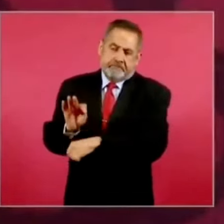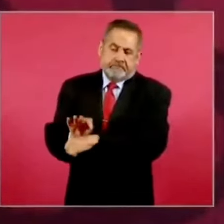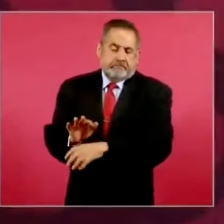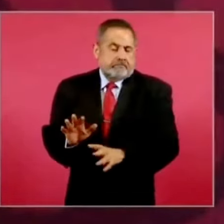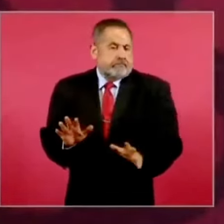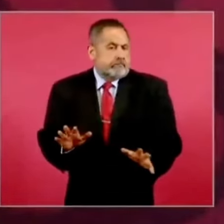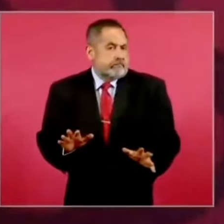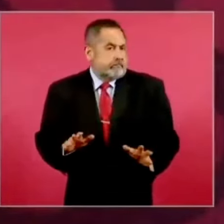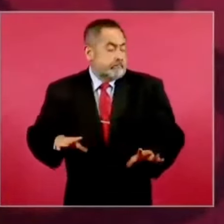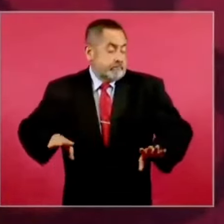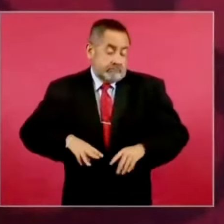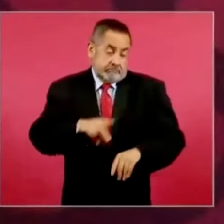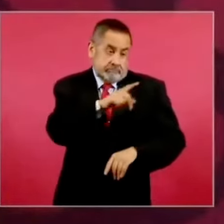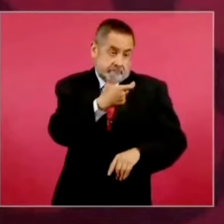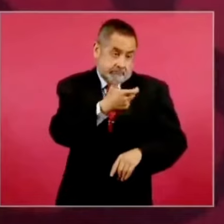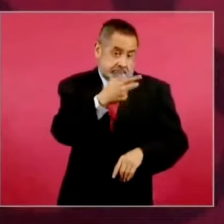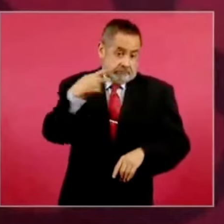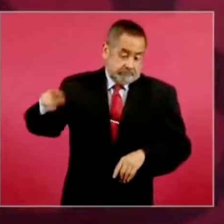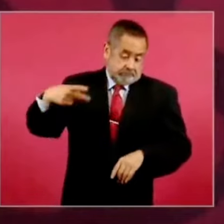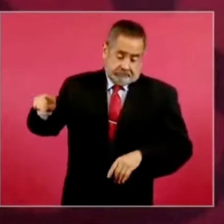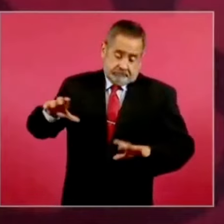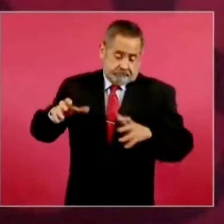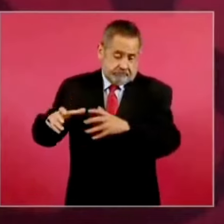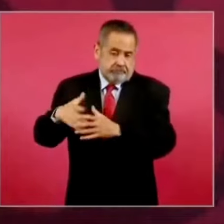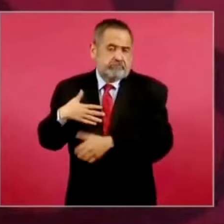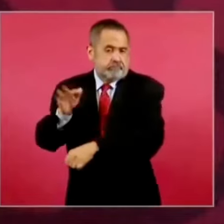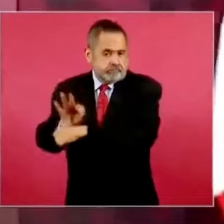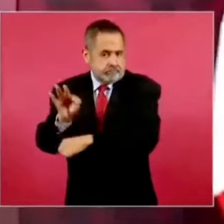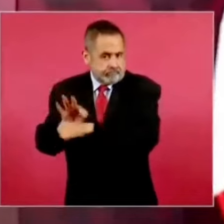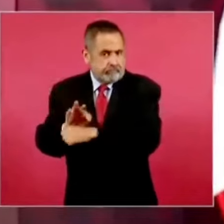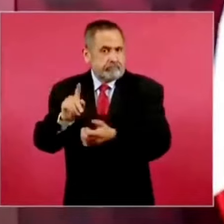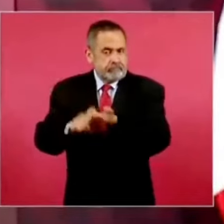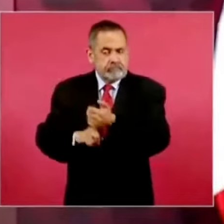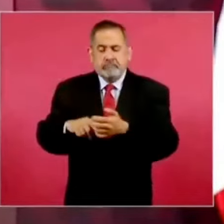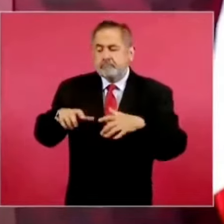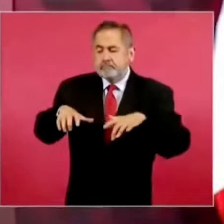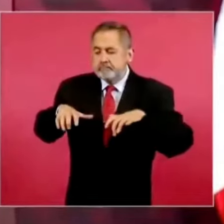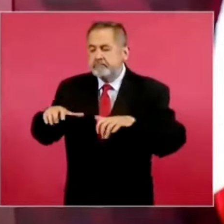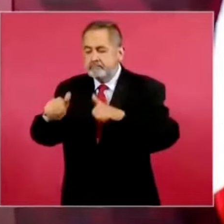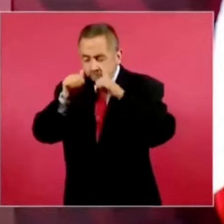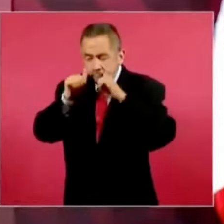el interés de la gente, los intereses del pueblo,